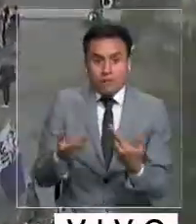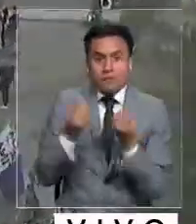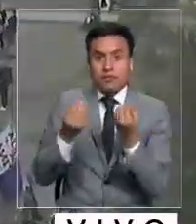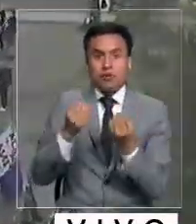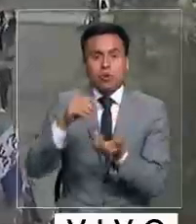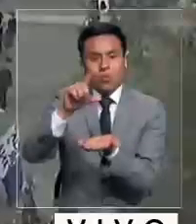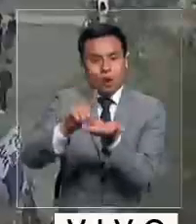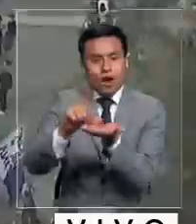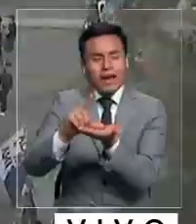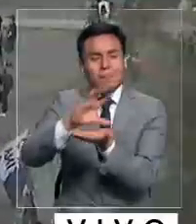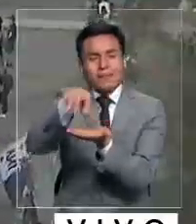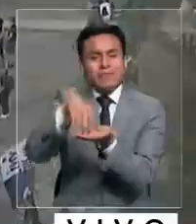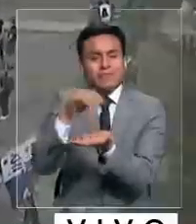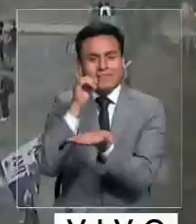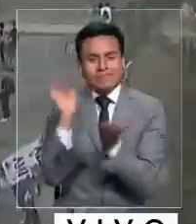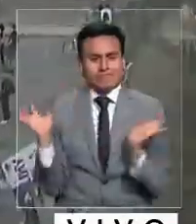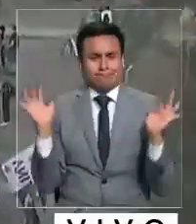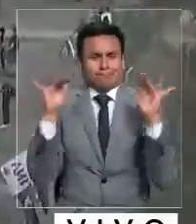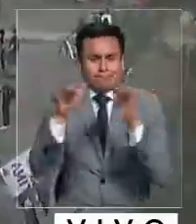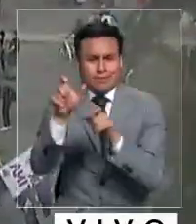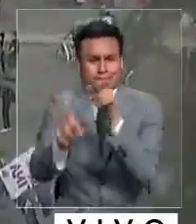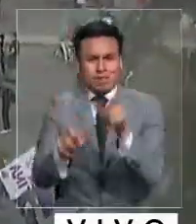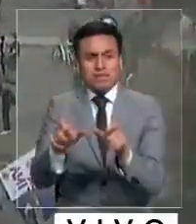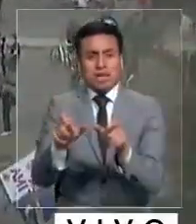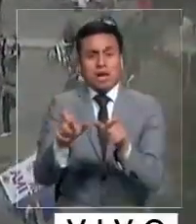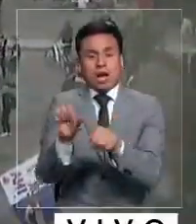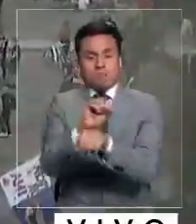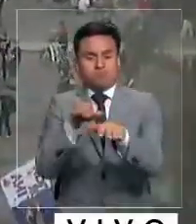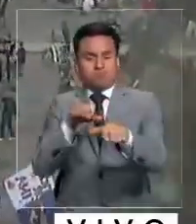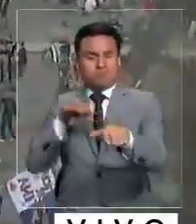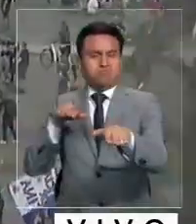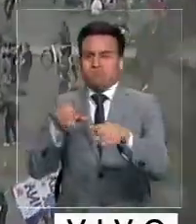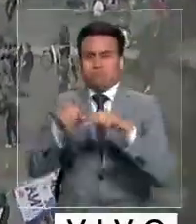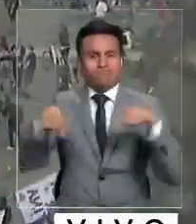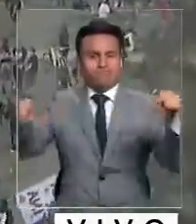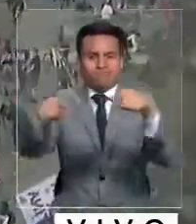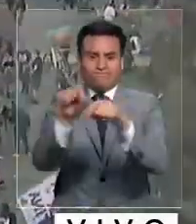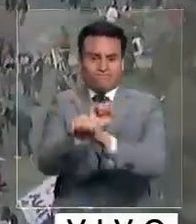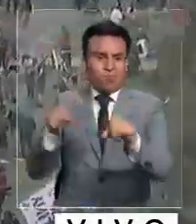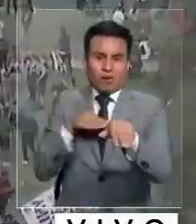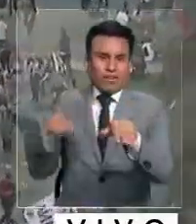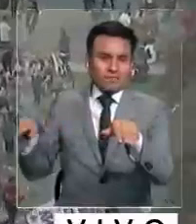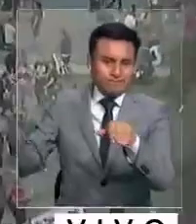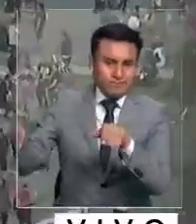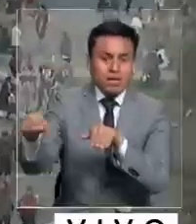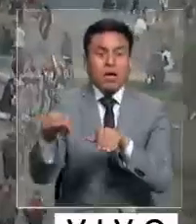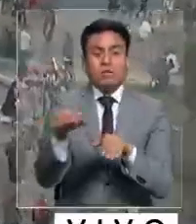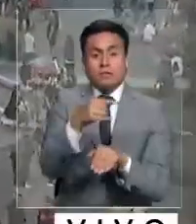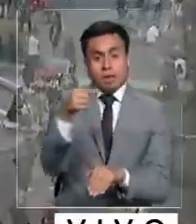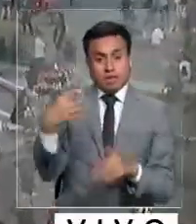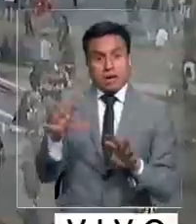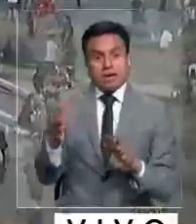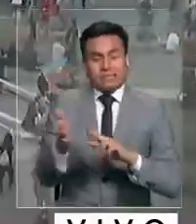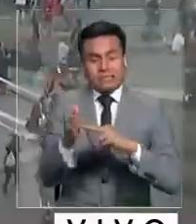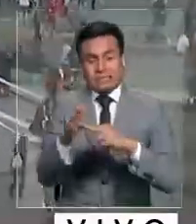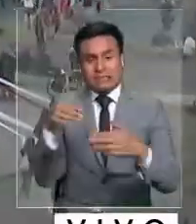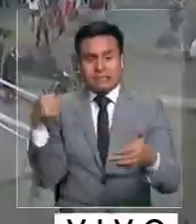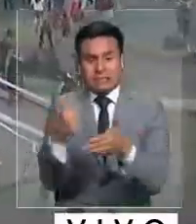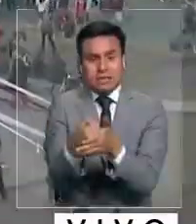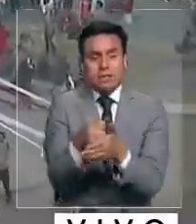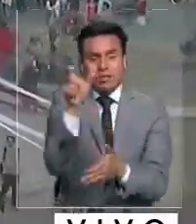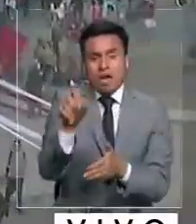lugar. Sigue mucha gente reunida ahí, el tránsito está interrumpido. Recordemos que esta semana hubo un accidente también ahí, atropellaron